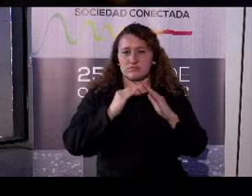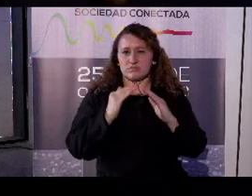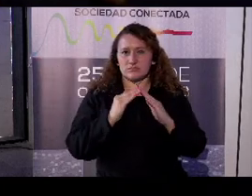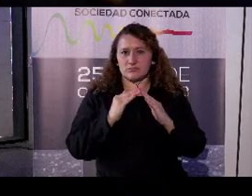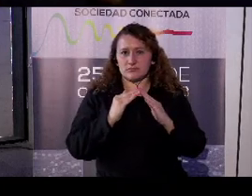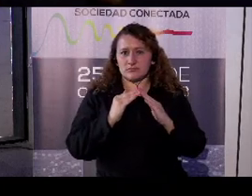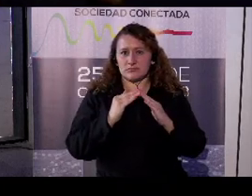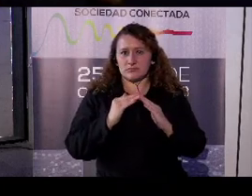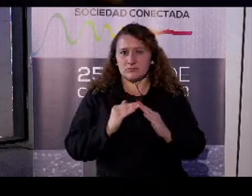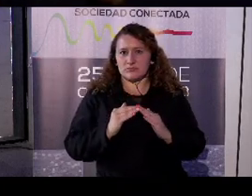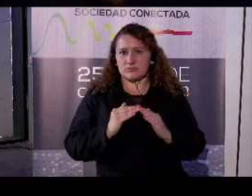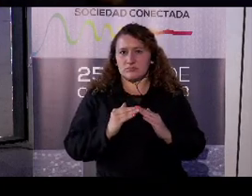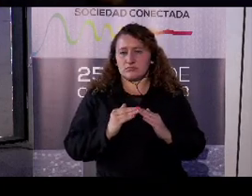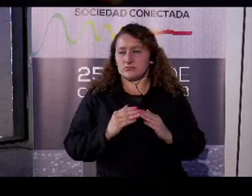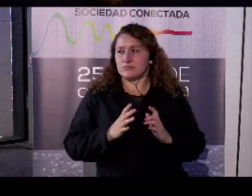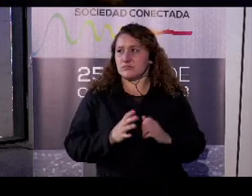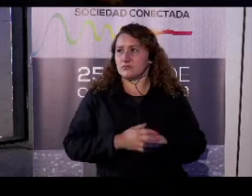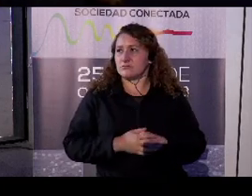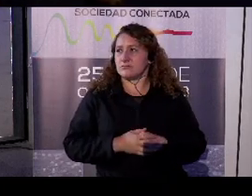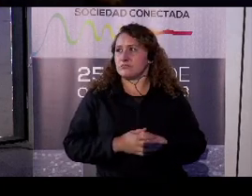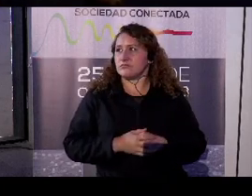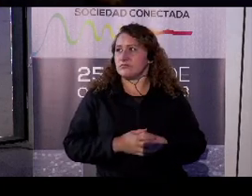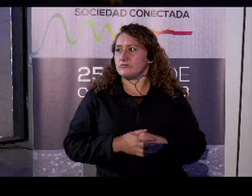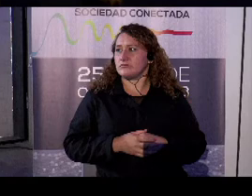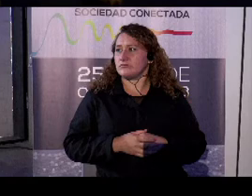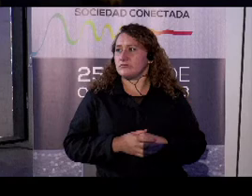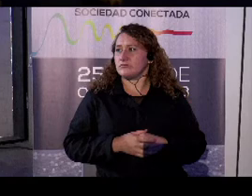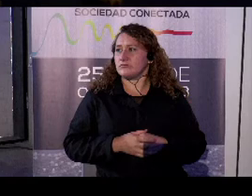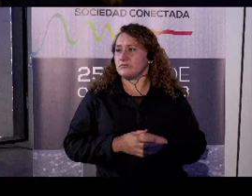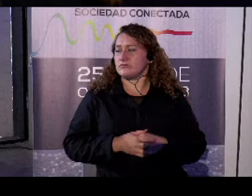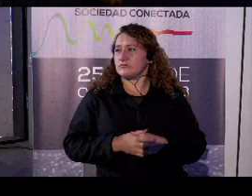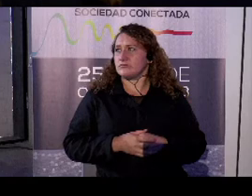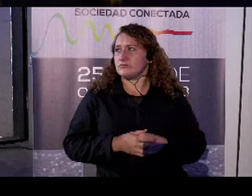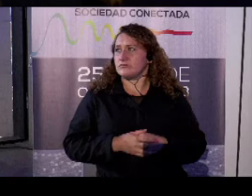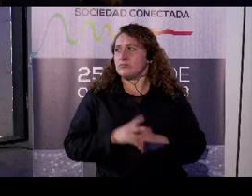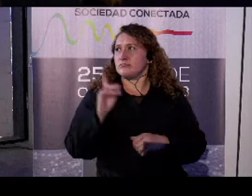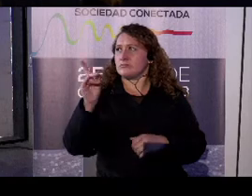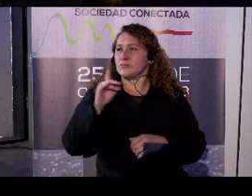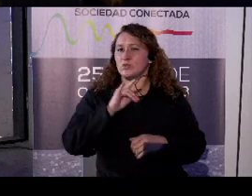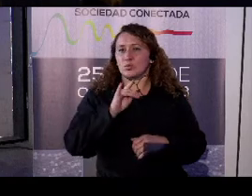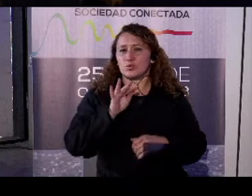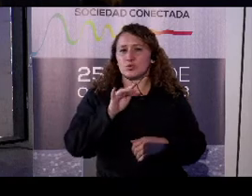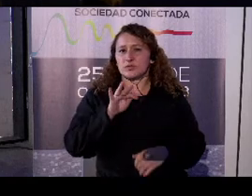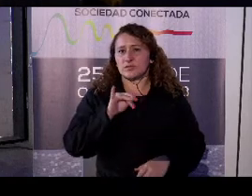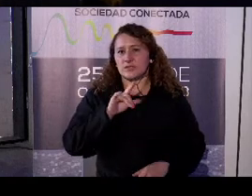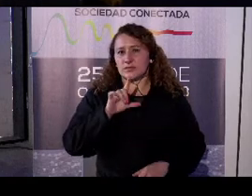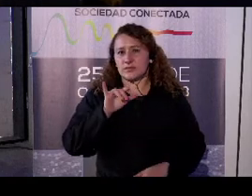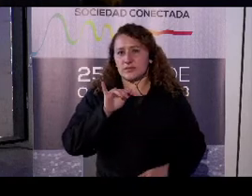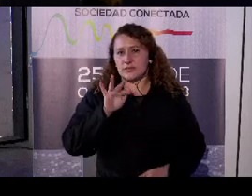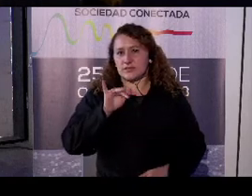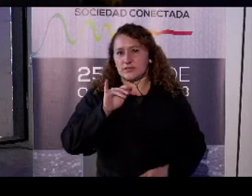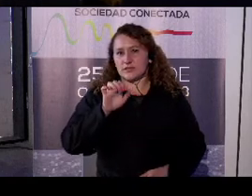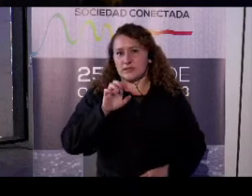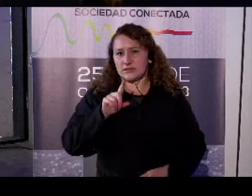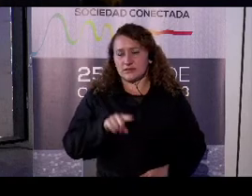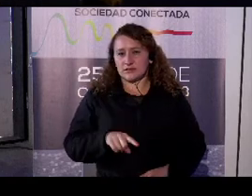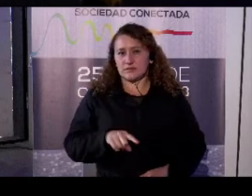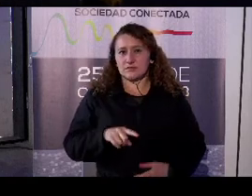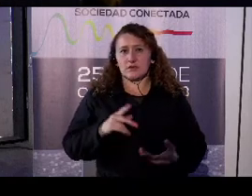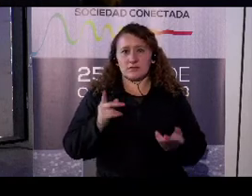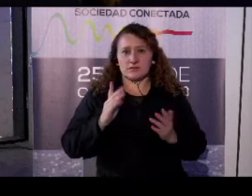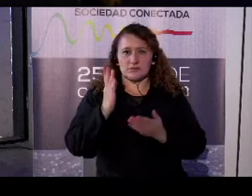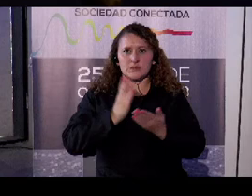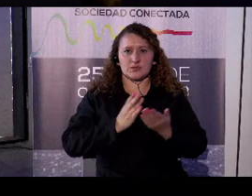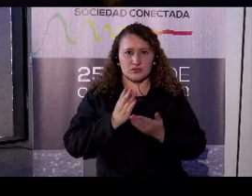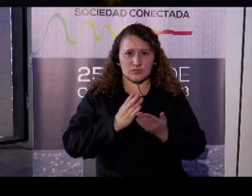el el gas por ejemplo también en utilities es decir en servicios públicos ya